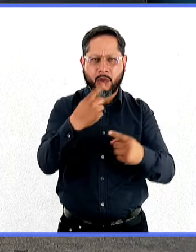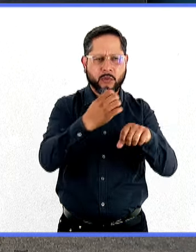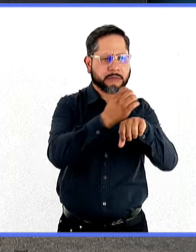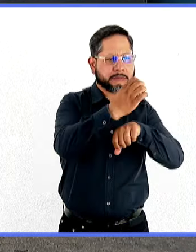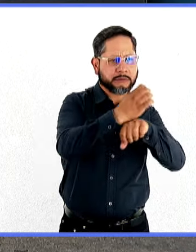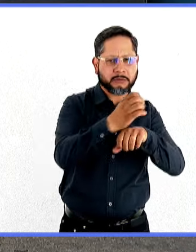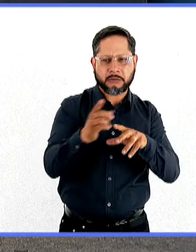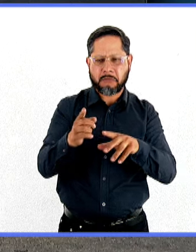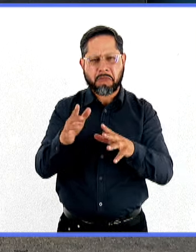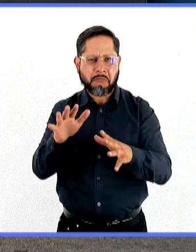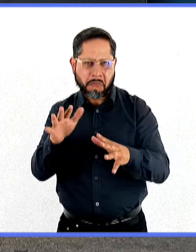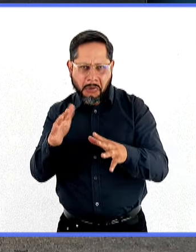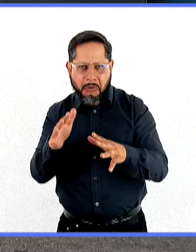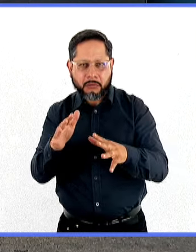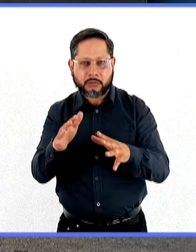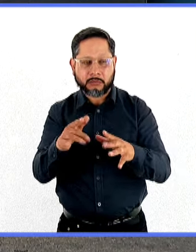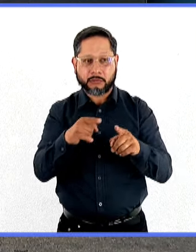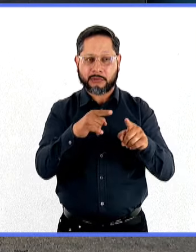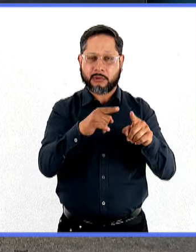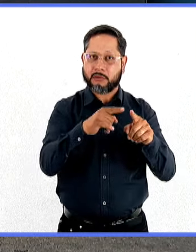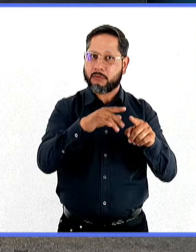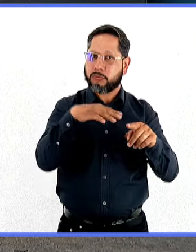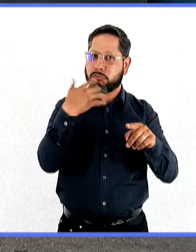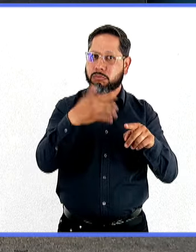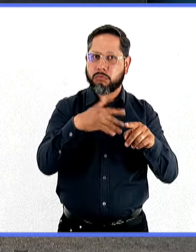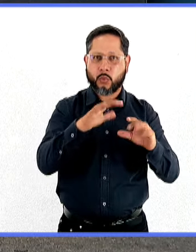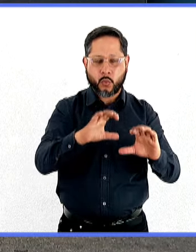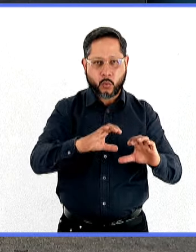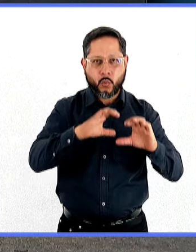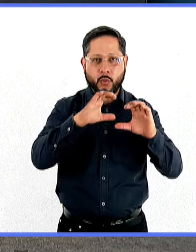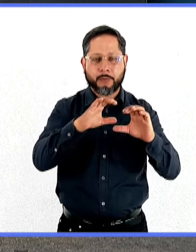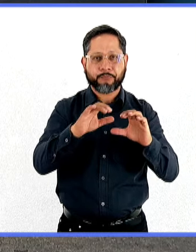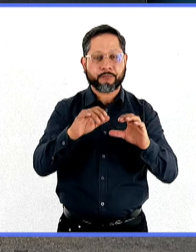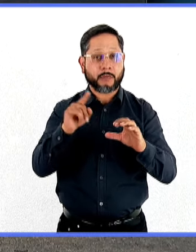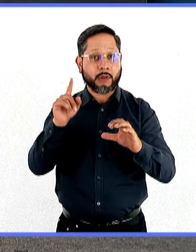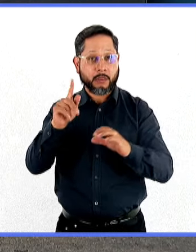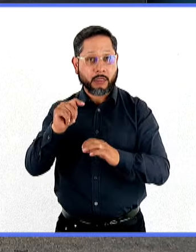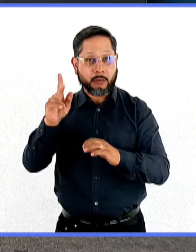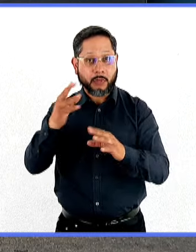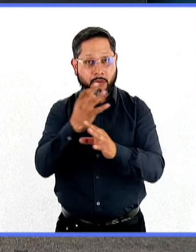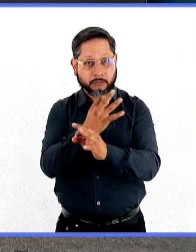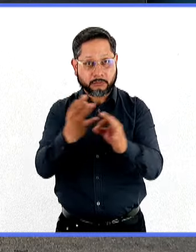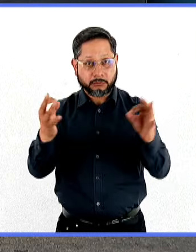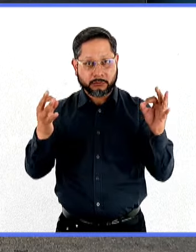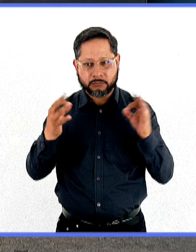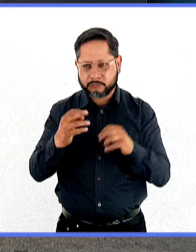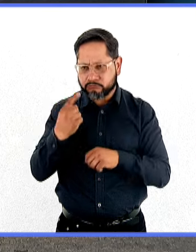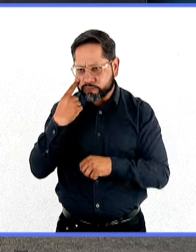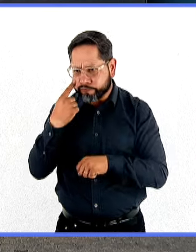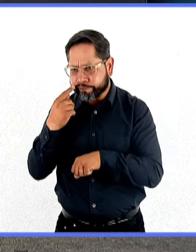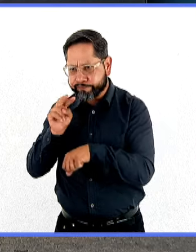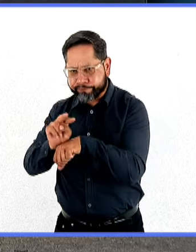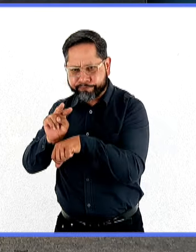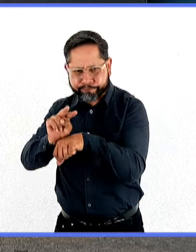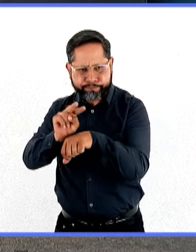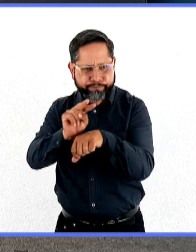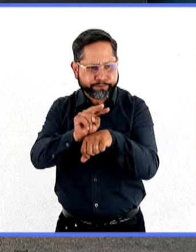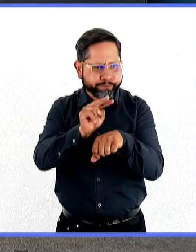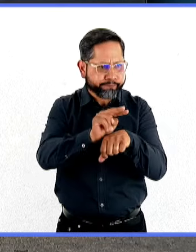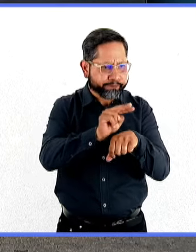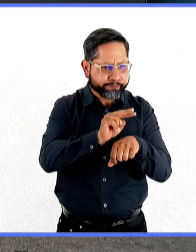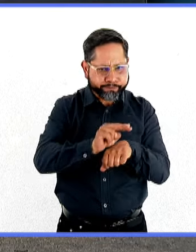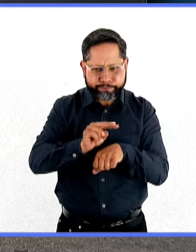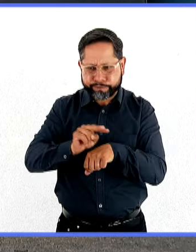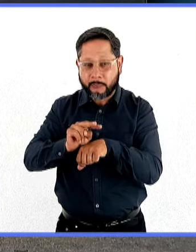otros y efectivamente eh diferentes medios de comunicación estuvieron muy atentos a estar haciendo un seguimiento de